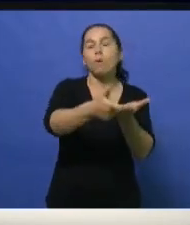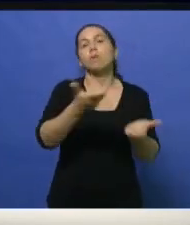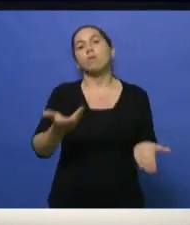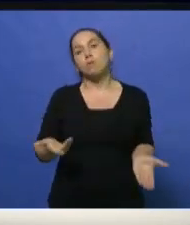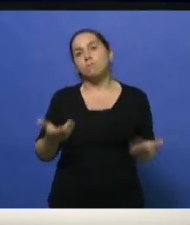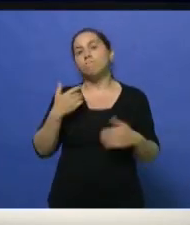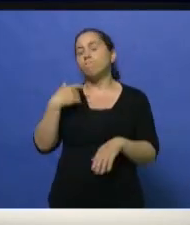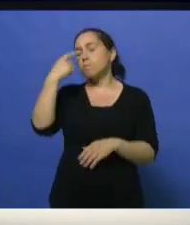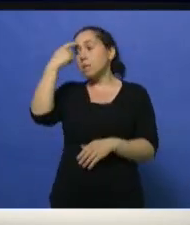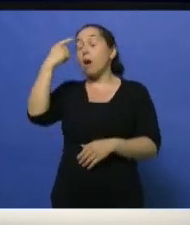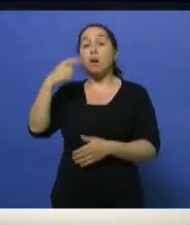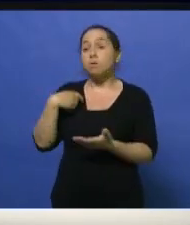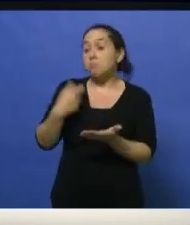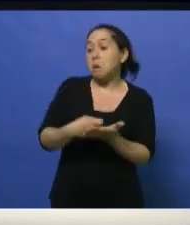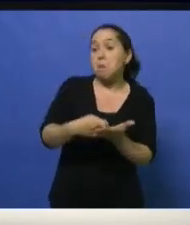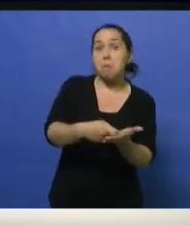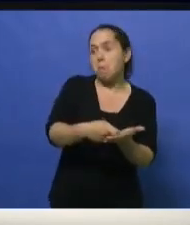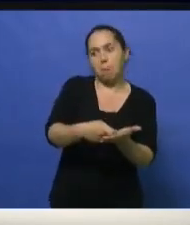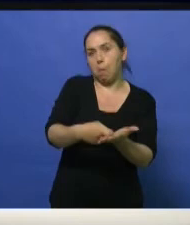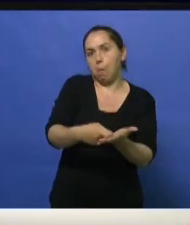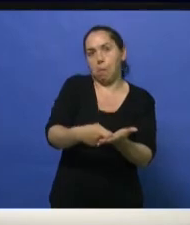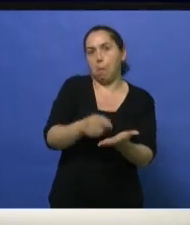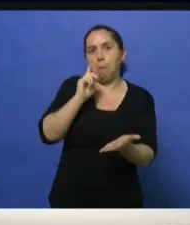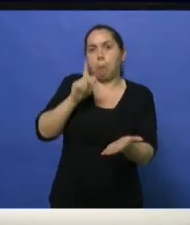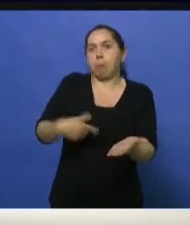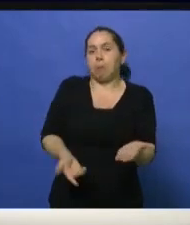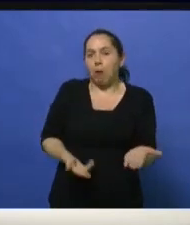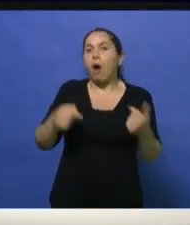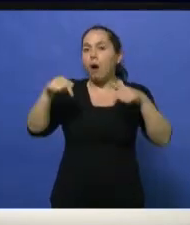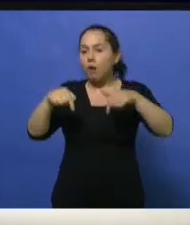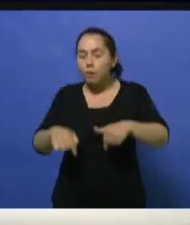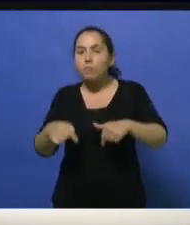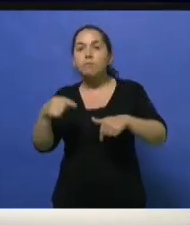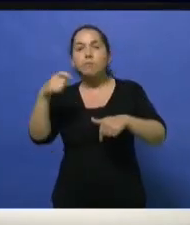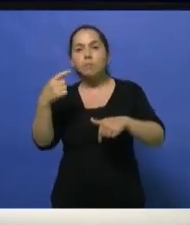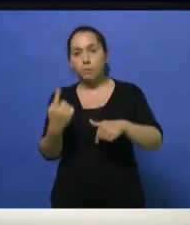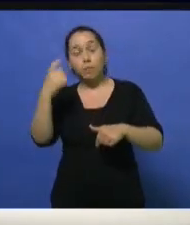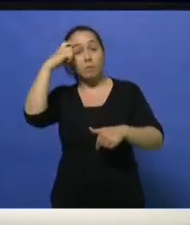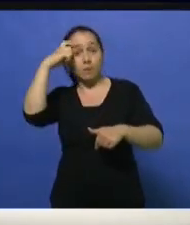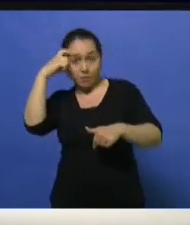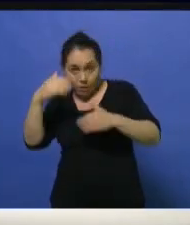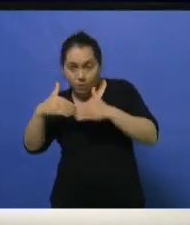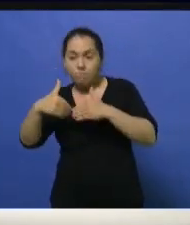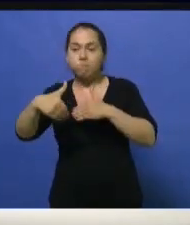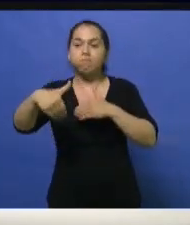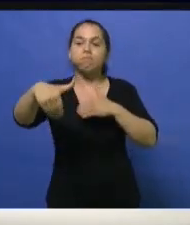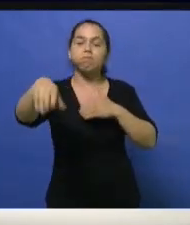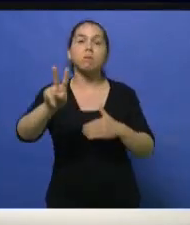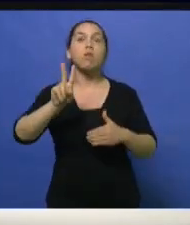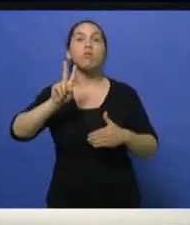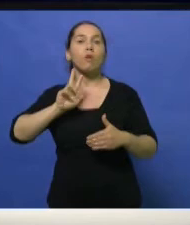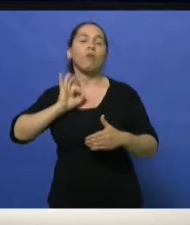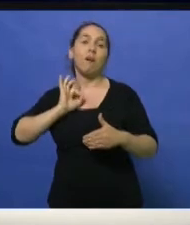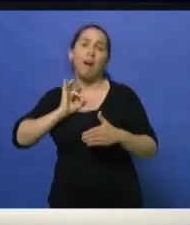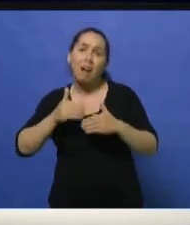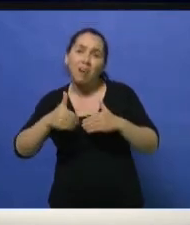esperabas, que no estabas esperando, a pagar de ahora, a partir del 1 de enero, y por 2 años. O sea que vas a estar